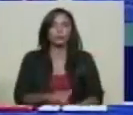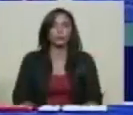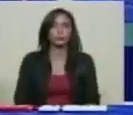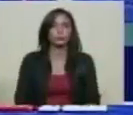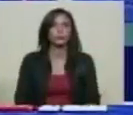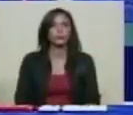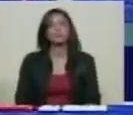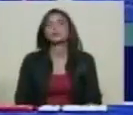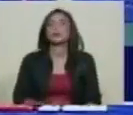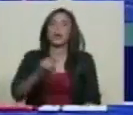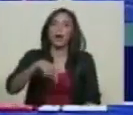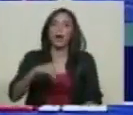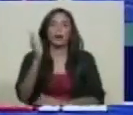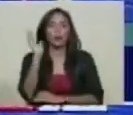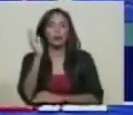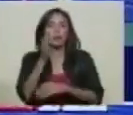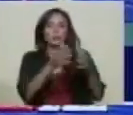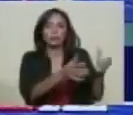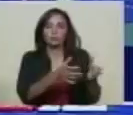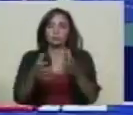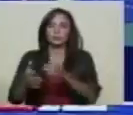entre Congreso y Congreso.